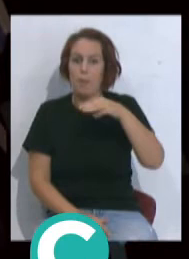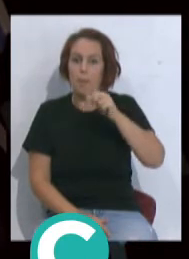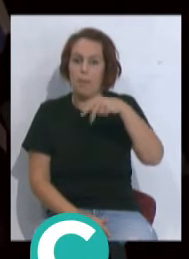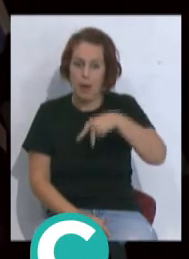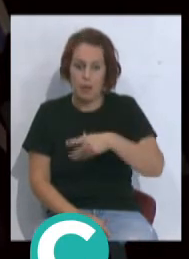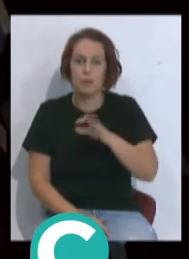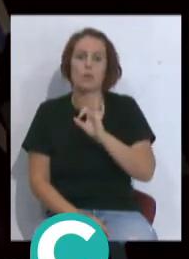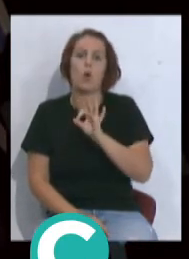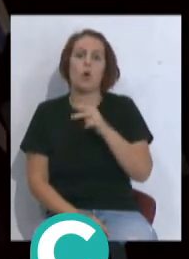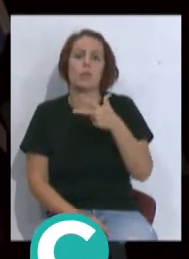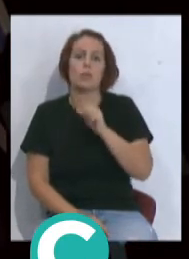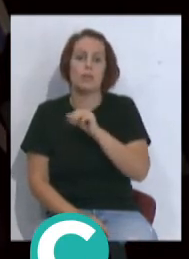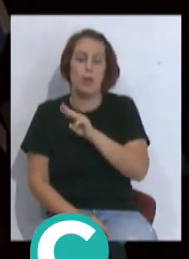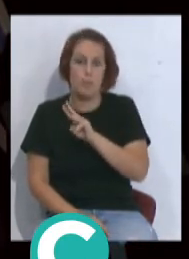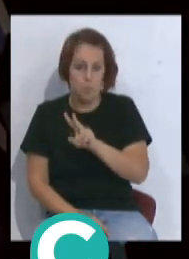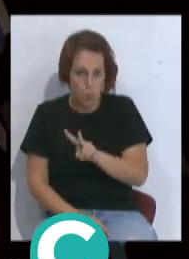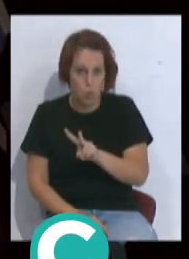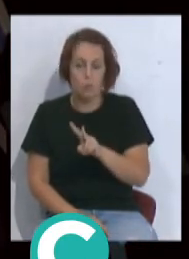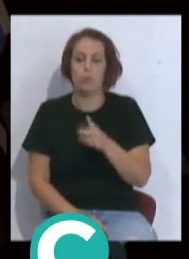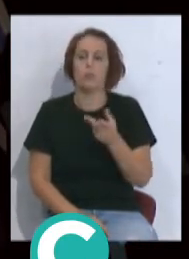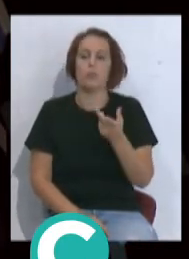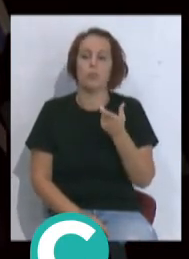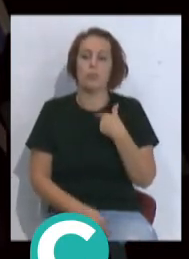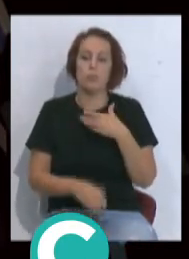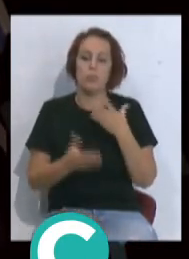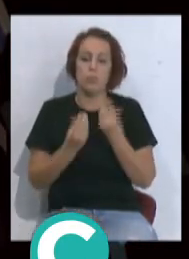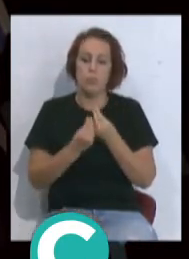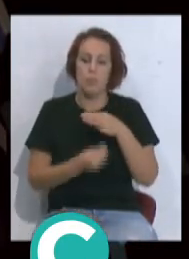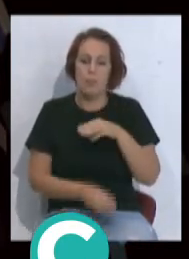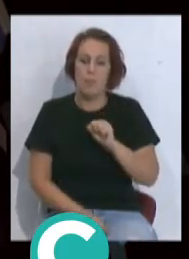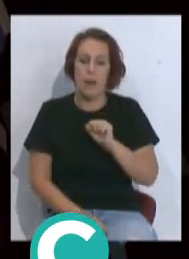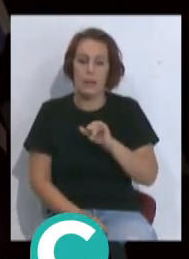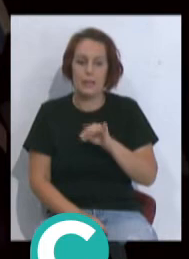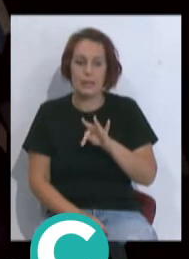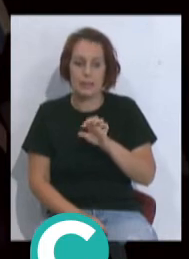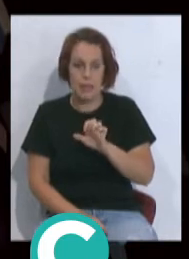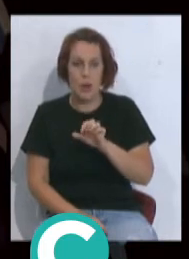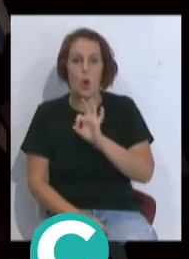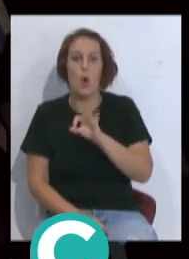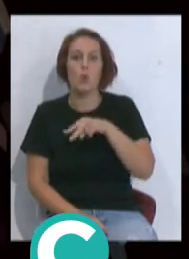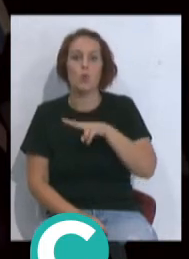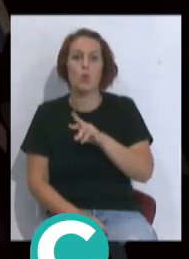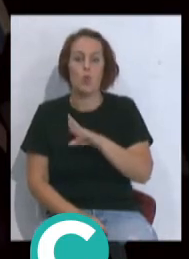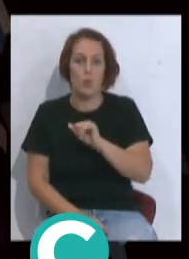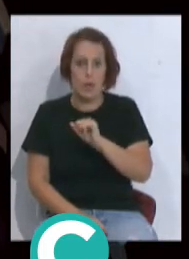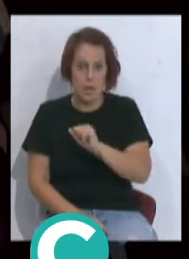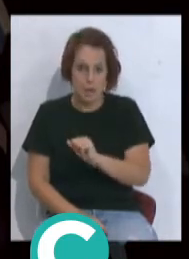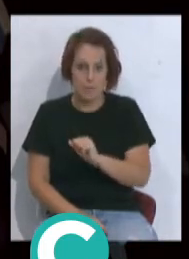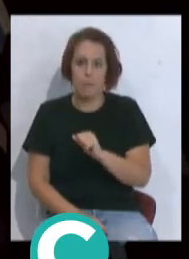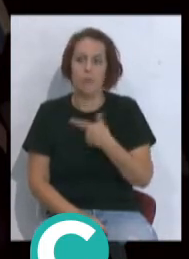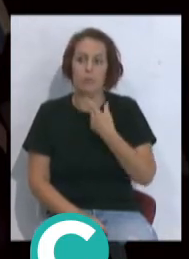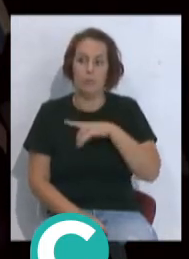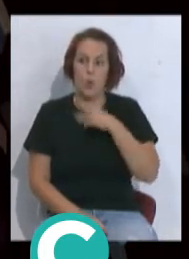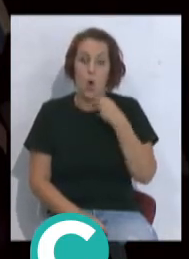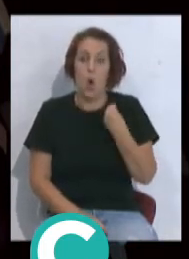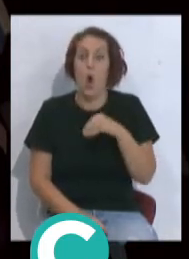Chapu, que estaba ahora en Onda Cero a nivel nacional. Yo recuerdo con Maite, estaba Nuria también. Recuerdo que comenzamos ahí una jornada de